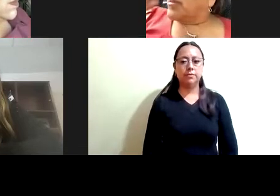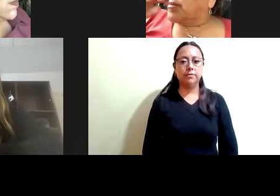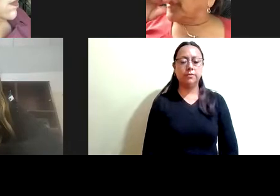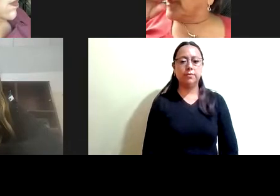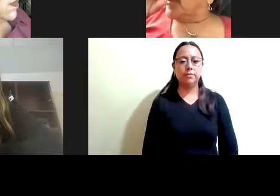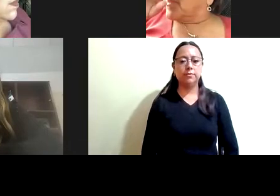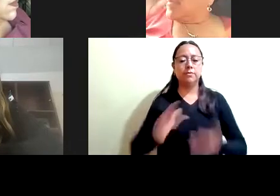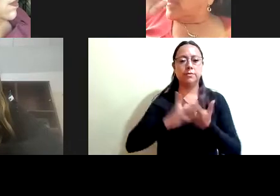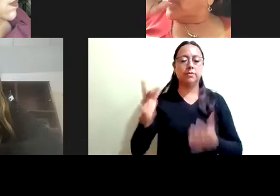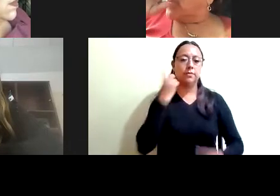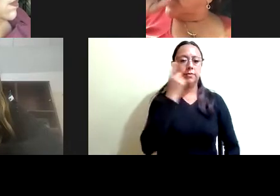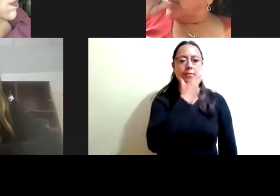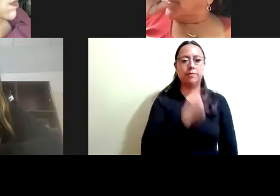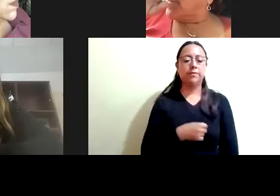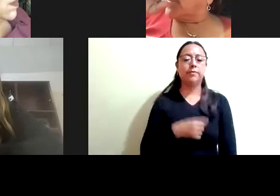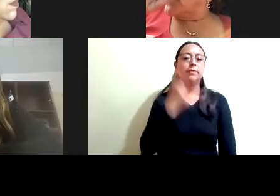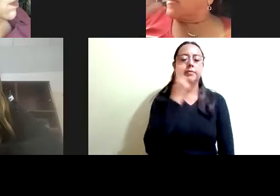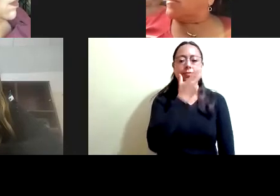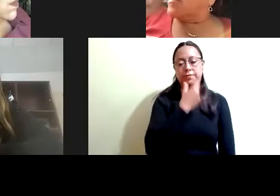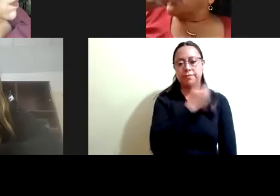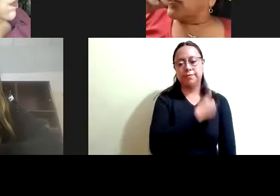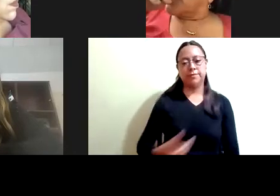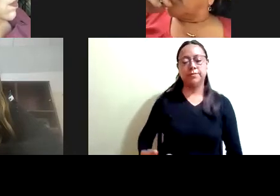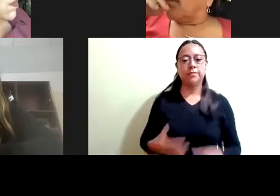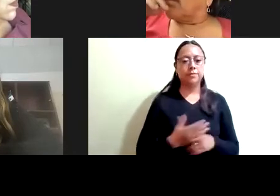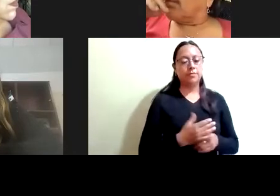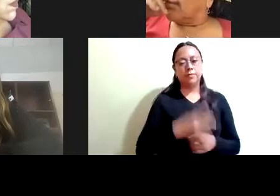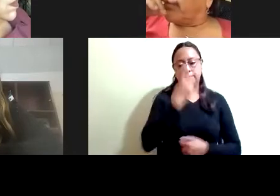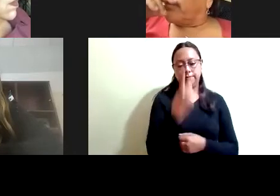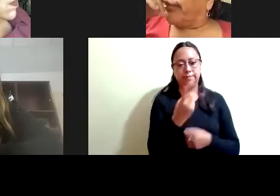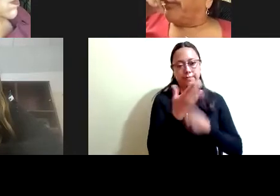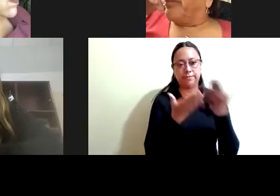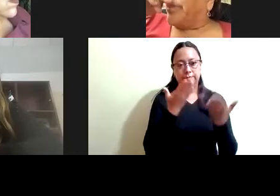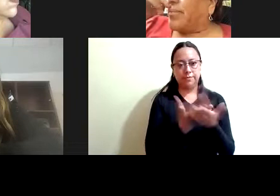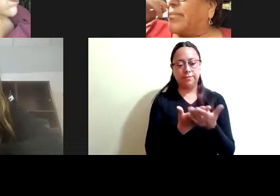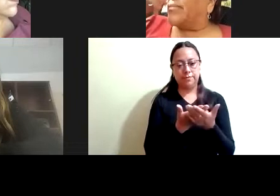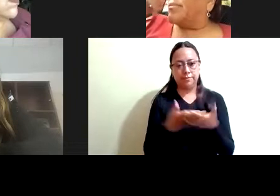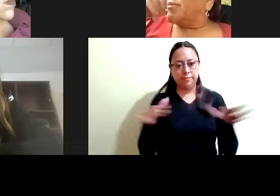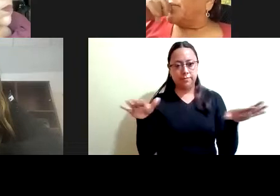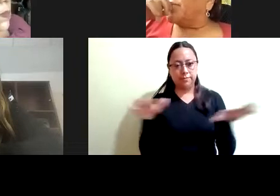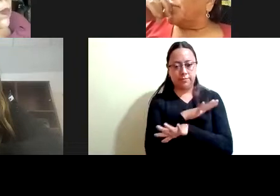Gracias, diputado. Diputado presidente, le informo que las modificaciones planteadas no han sido aprobadas.